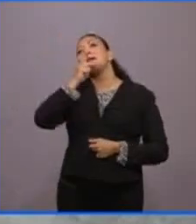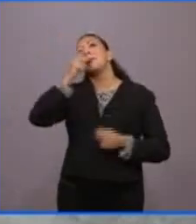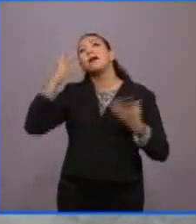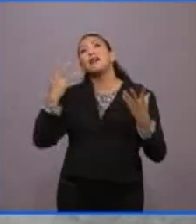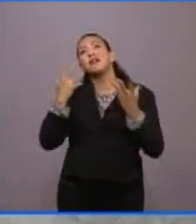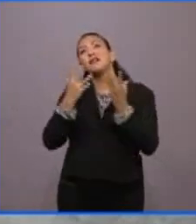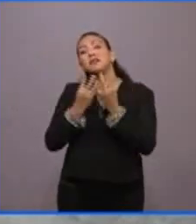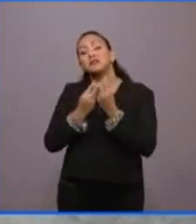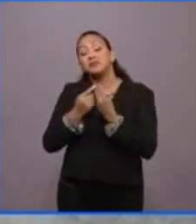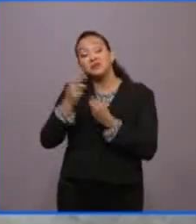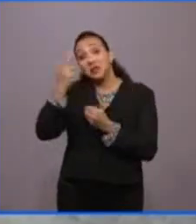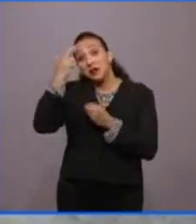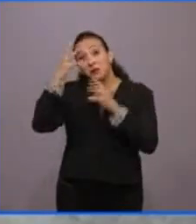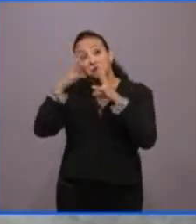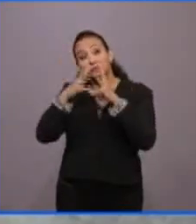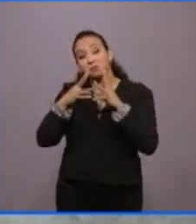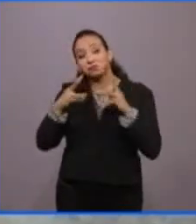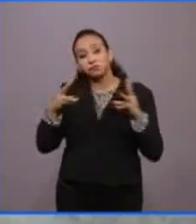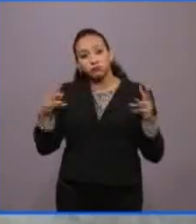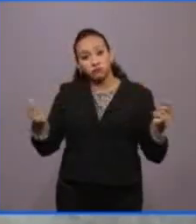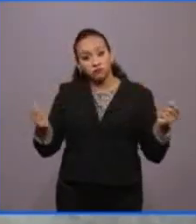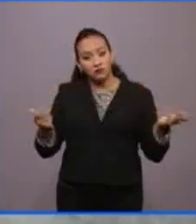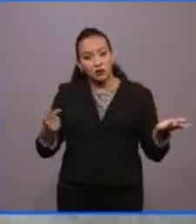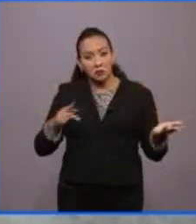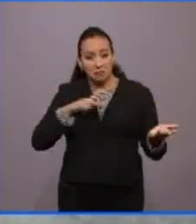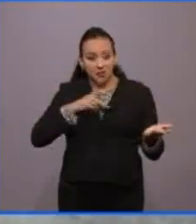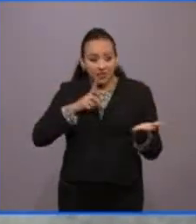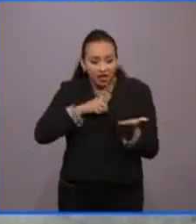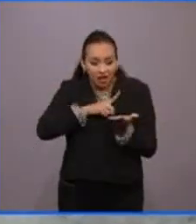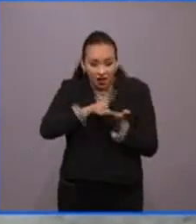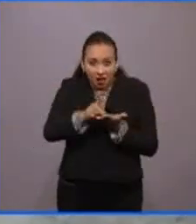me quitó el derecho a